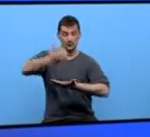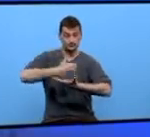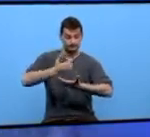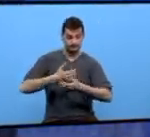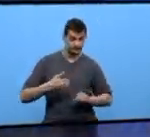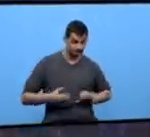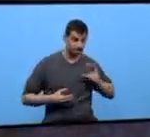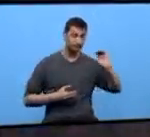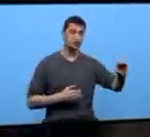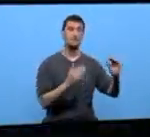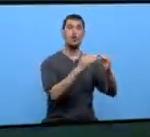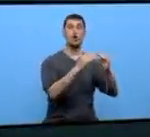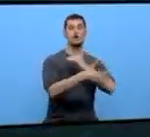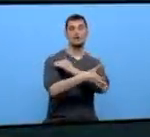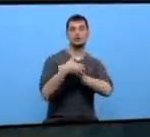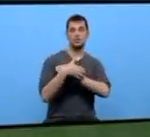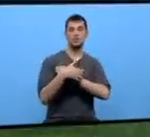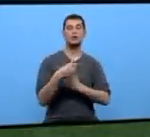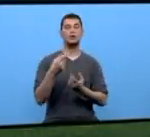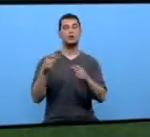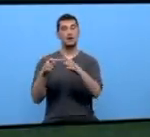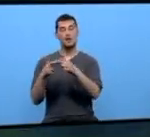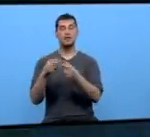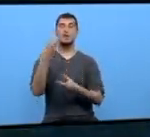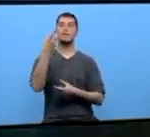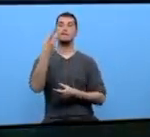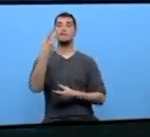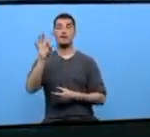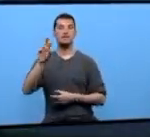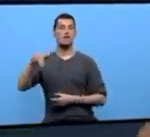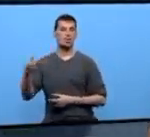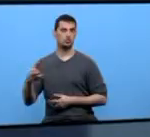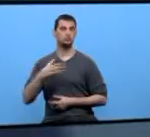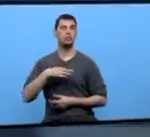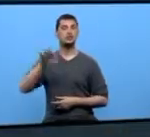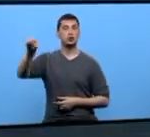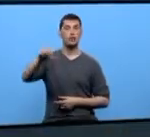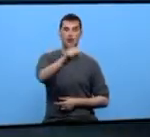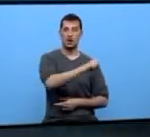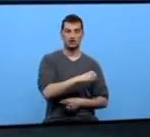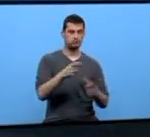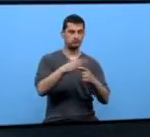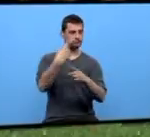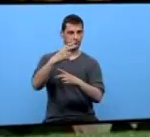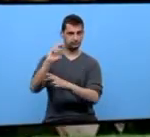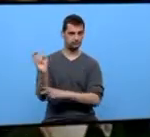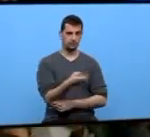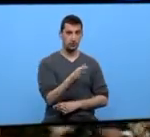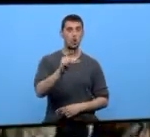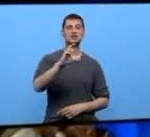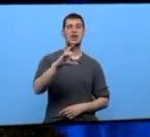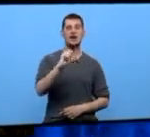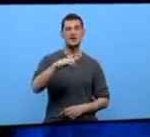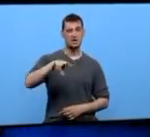destinada ao Fogar do Transeunte. O prezo é de 20 euros e pódense atopar nos seguintes establecementos: Luis Areñas para Manuela